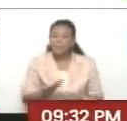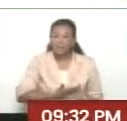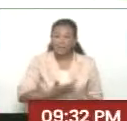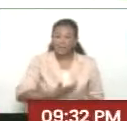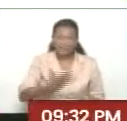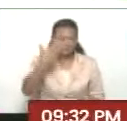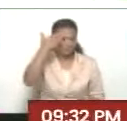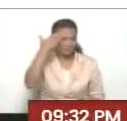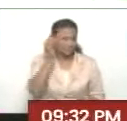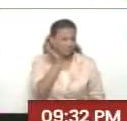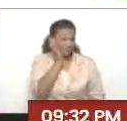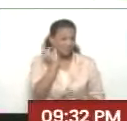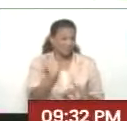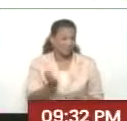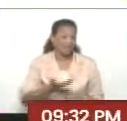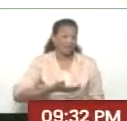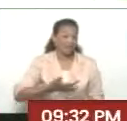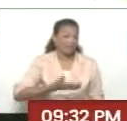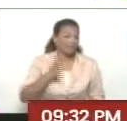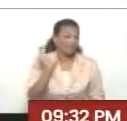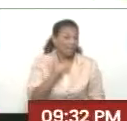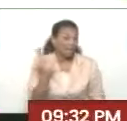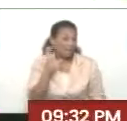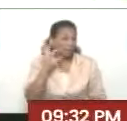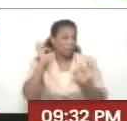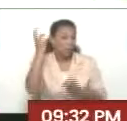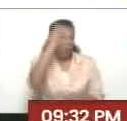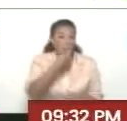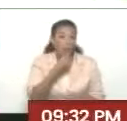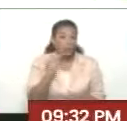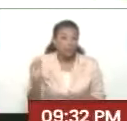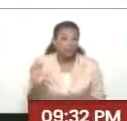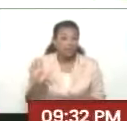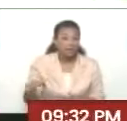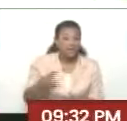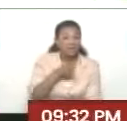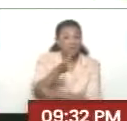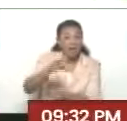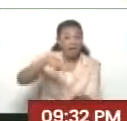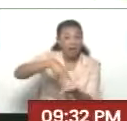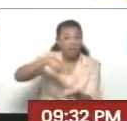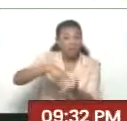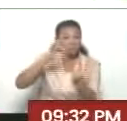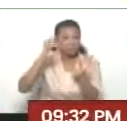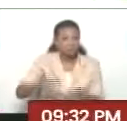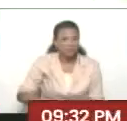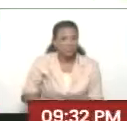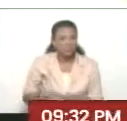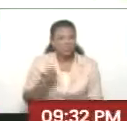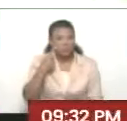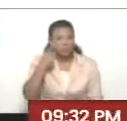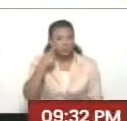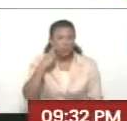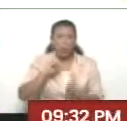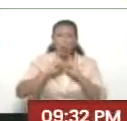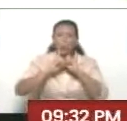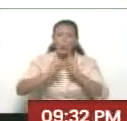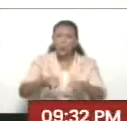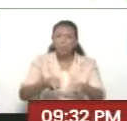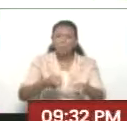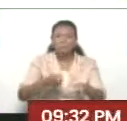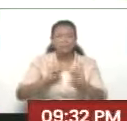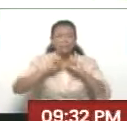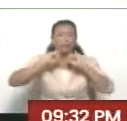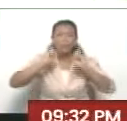de Caracas, la alcaldesa de Caracas por los teques, todo algo histórico, ¿ah? ¿Qué me bueno, dice, alcaldesa? Agarré la Panamericana y llegué